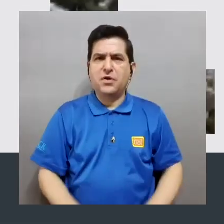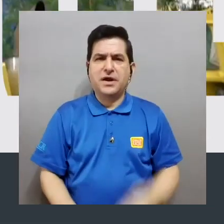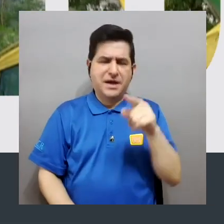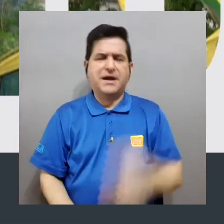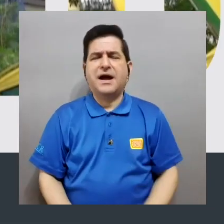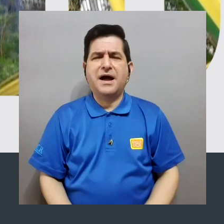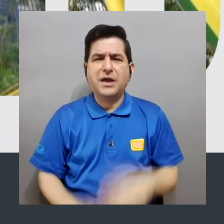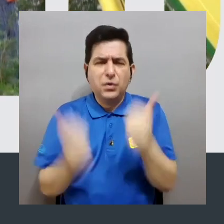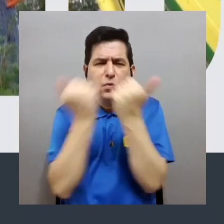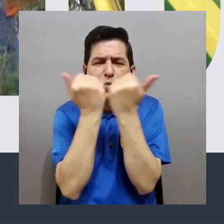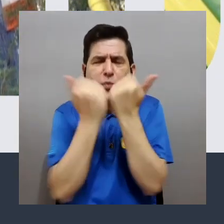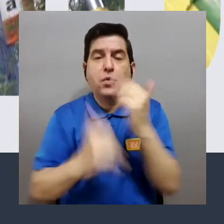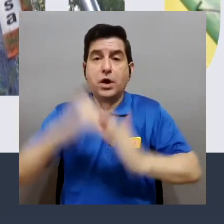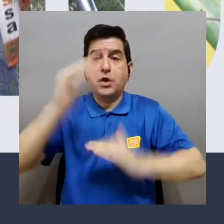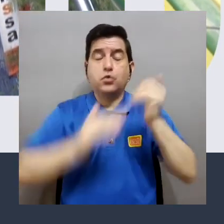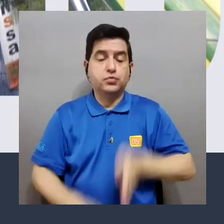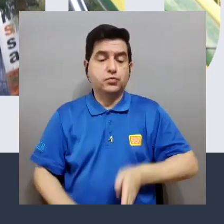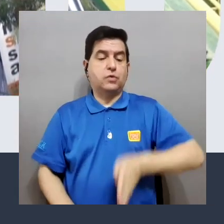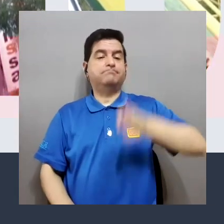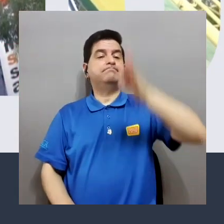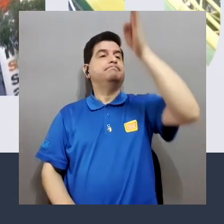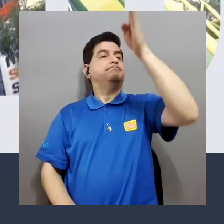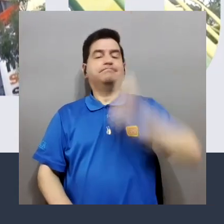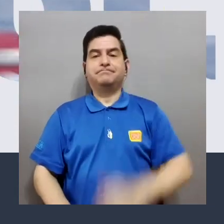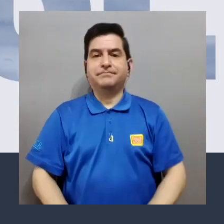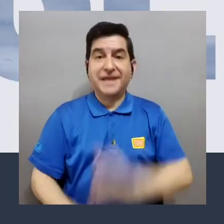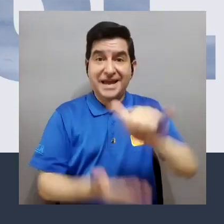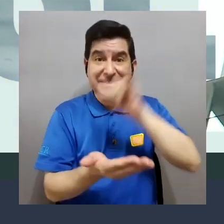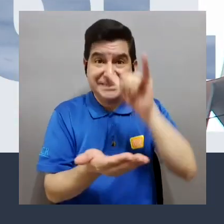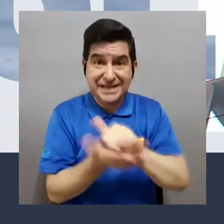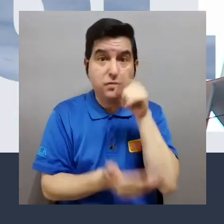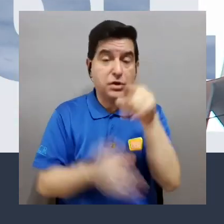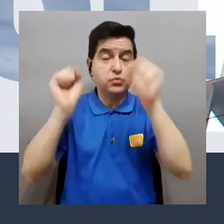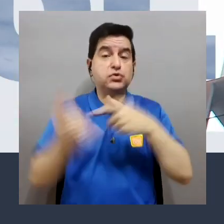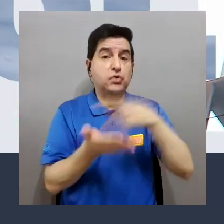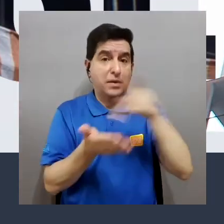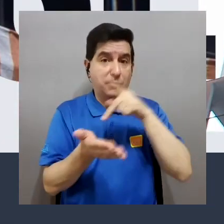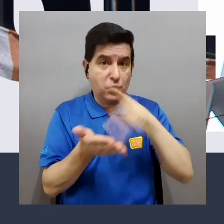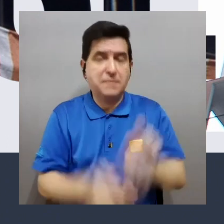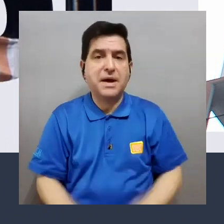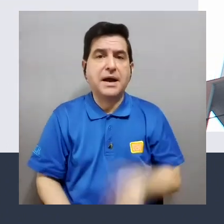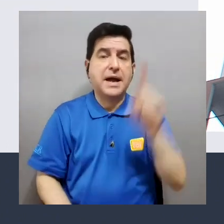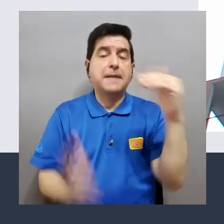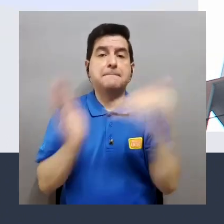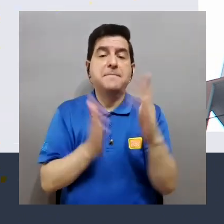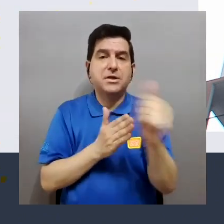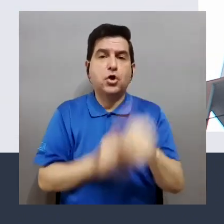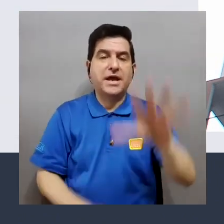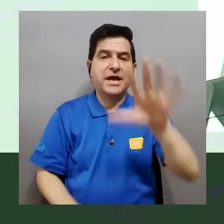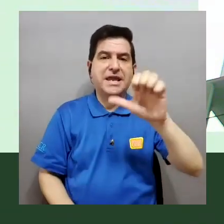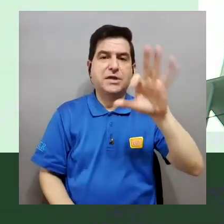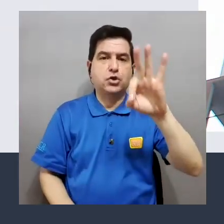la densificación y las construcciones verticales. En San José, si usted puede pagar alrededor de $1,000